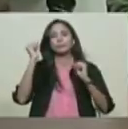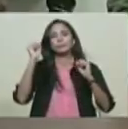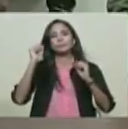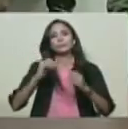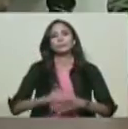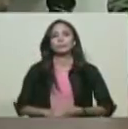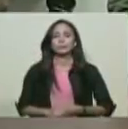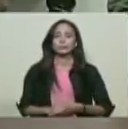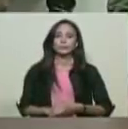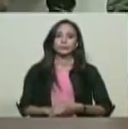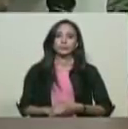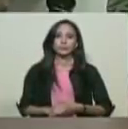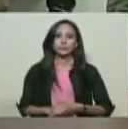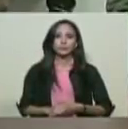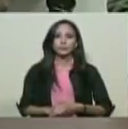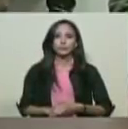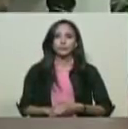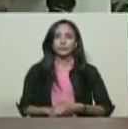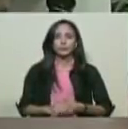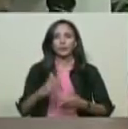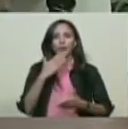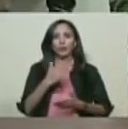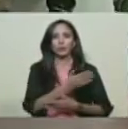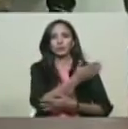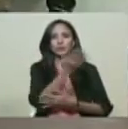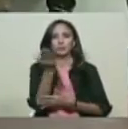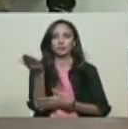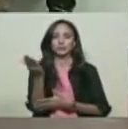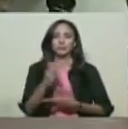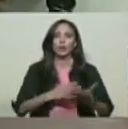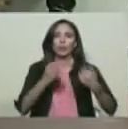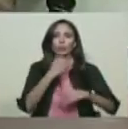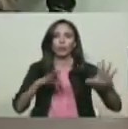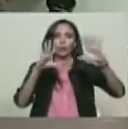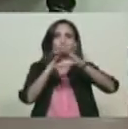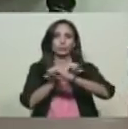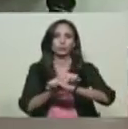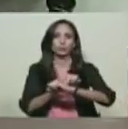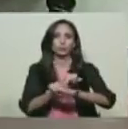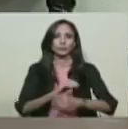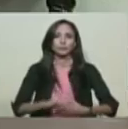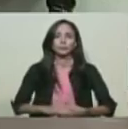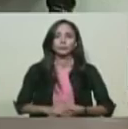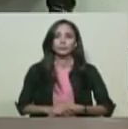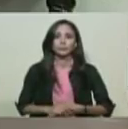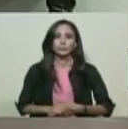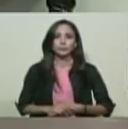Siempre venceremos. Gracias, patria amada. Buenas noches. Hasta la próxima.